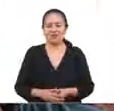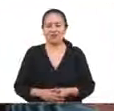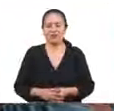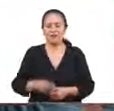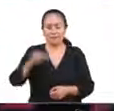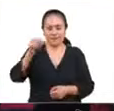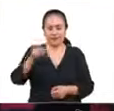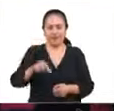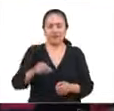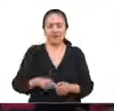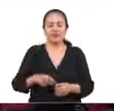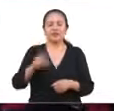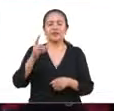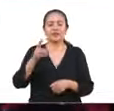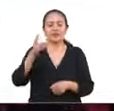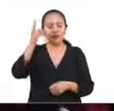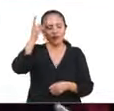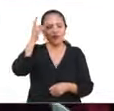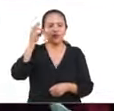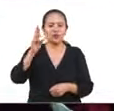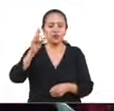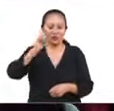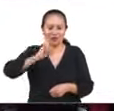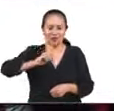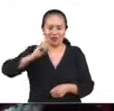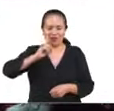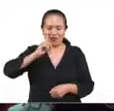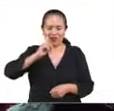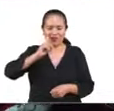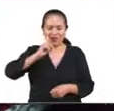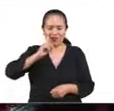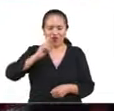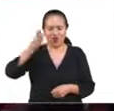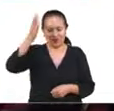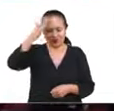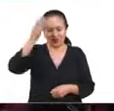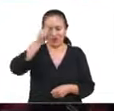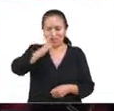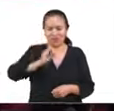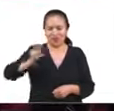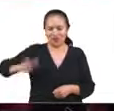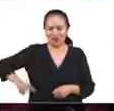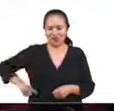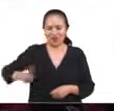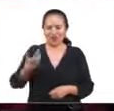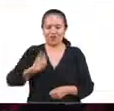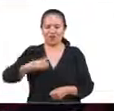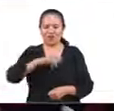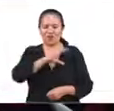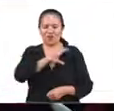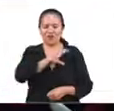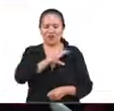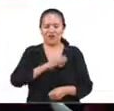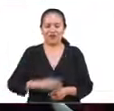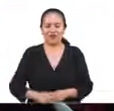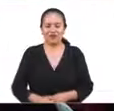este acto, doctora Claudia Sheinbaum Pardo, jefa de gobierno de la Ciudad de México.